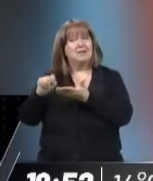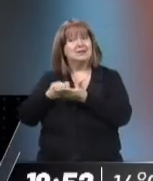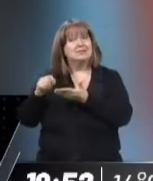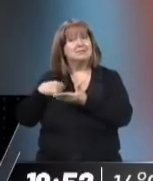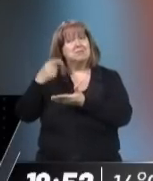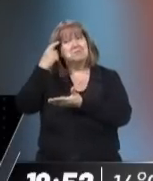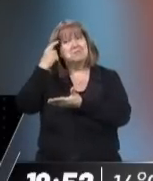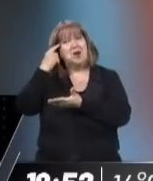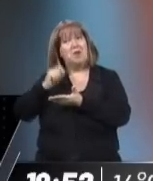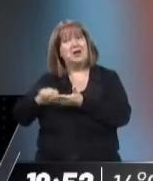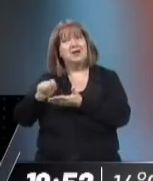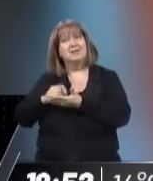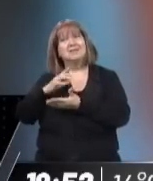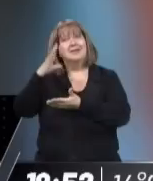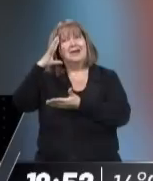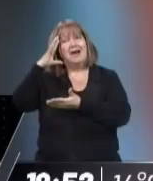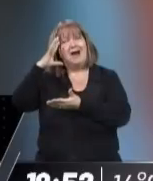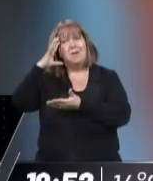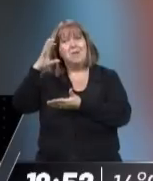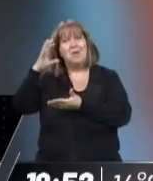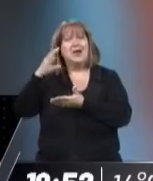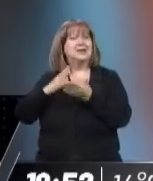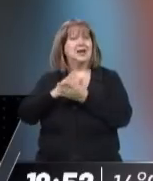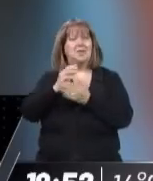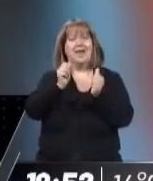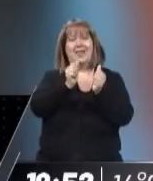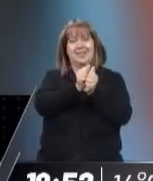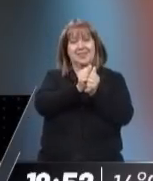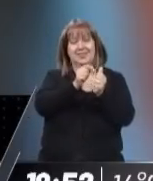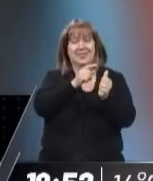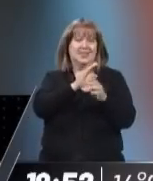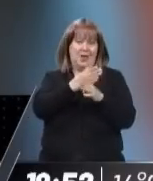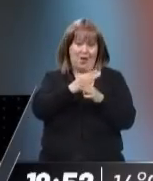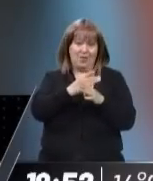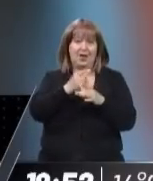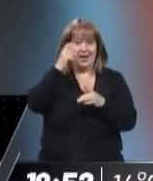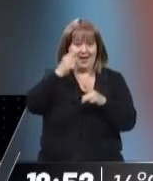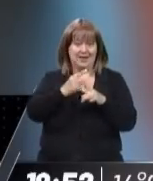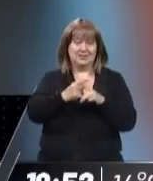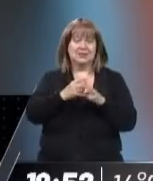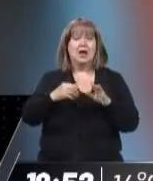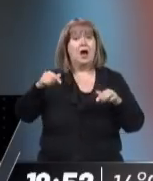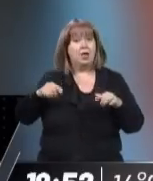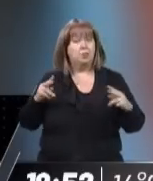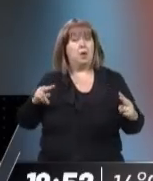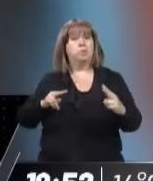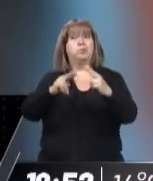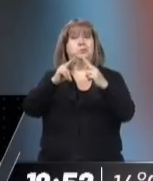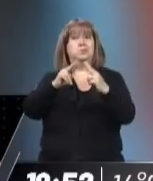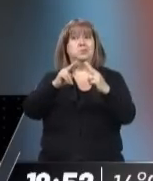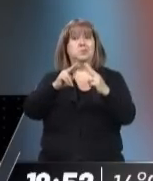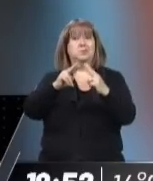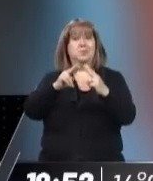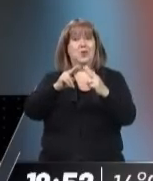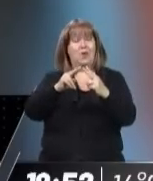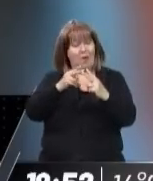cabeza. Totalmente. No, me encanta, me encanta. Bueno, ahí está, esa es la historia de amor que lo vuelve y que lo trae y que mirá. Yo siempre pensé que